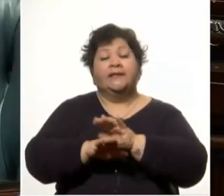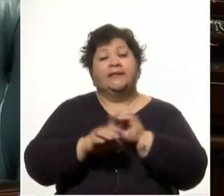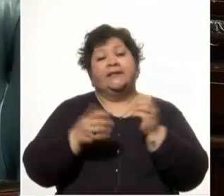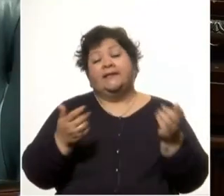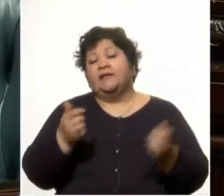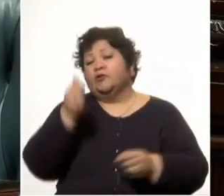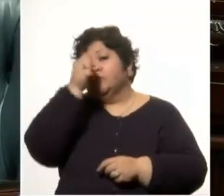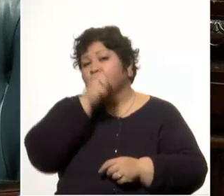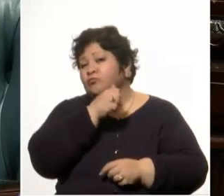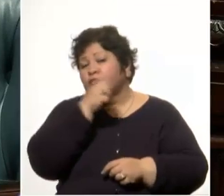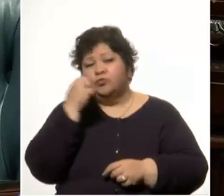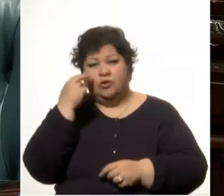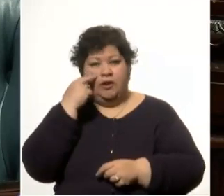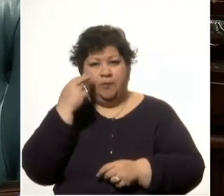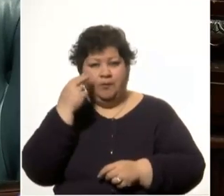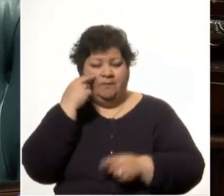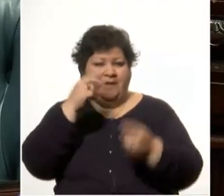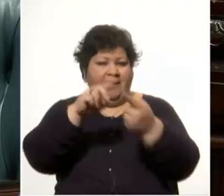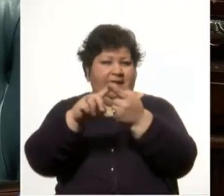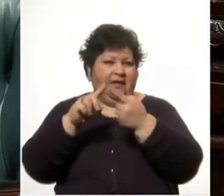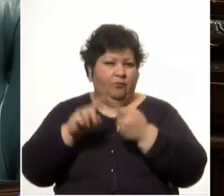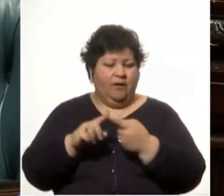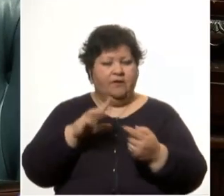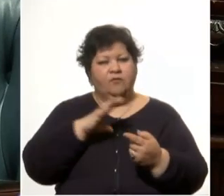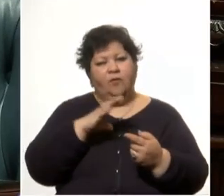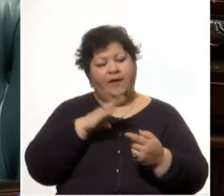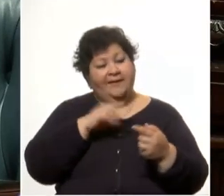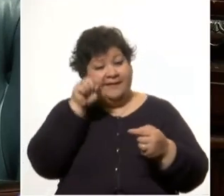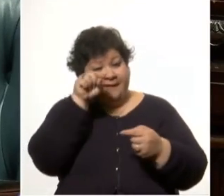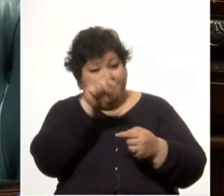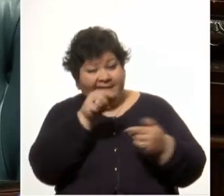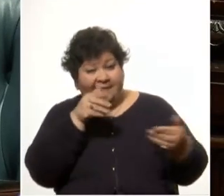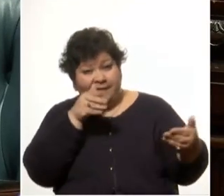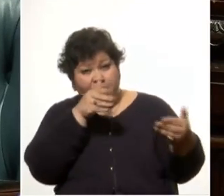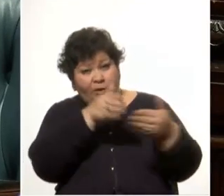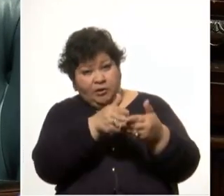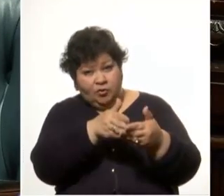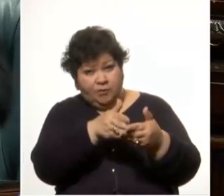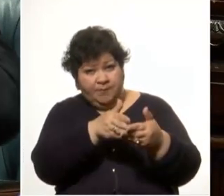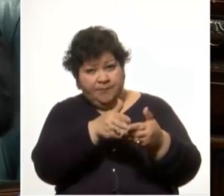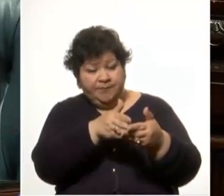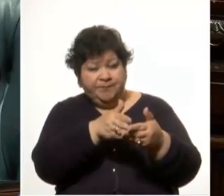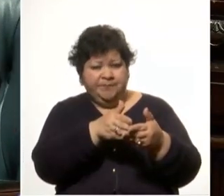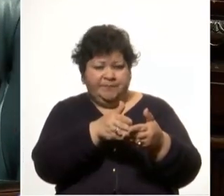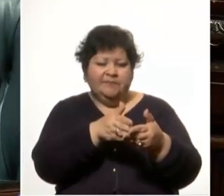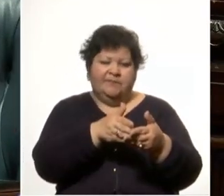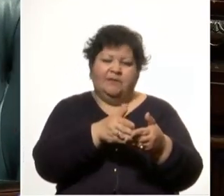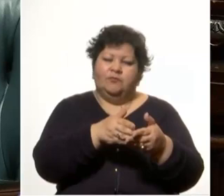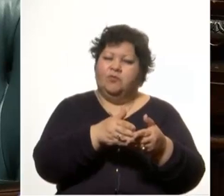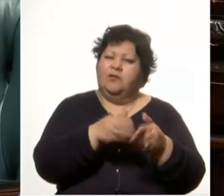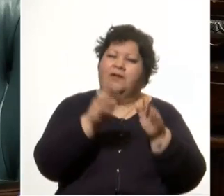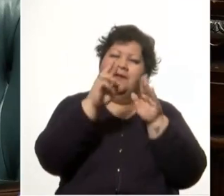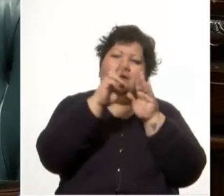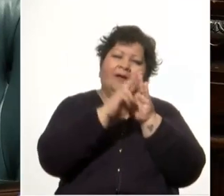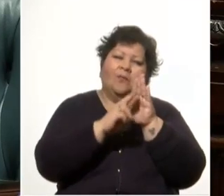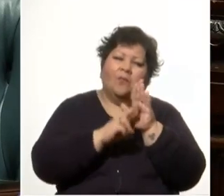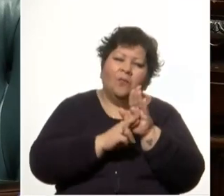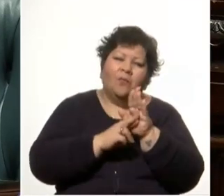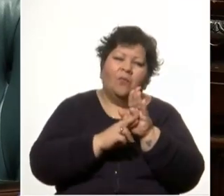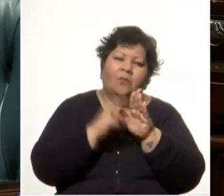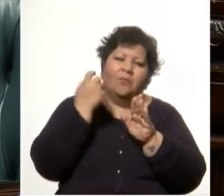los problemas que el acuerdo deja en el puerto. Son numerosas y graves las irregularidades,